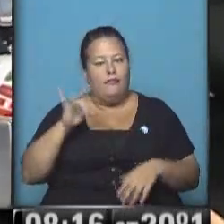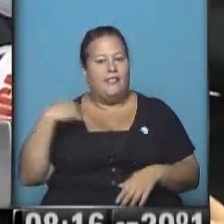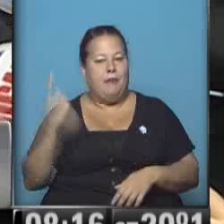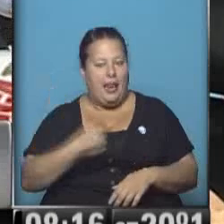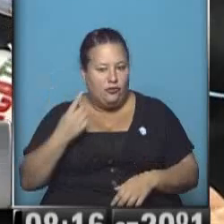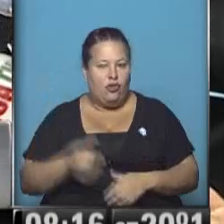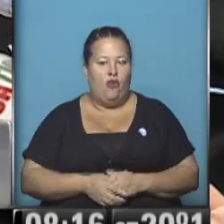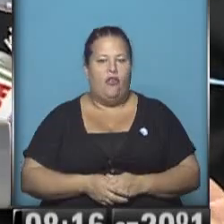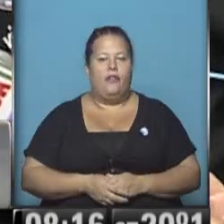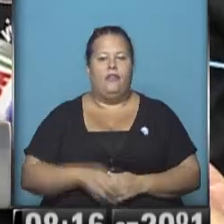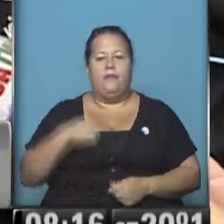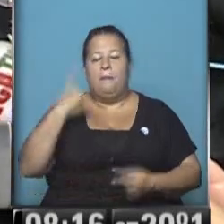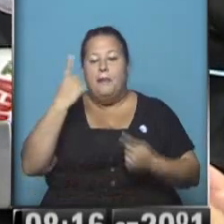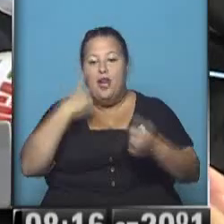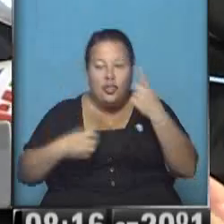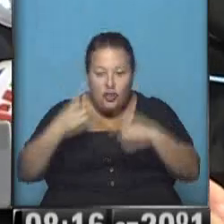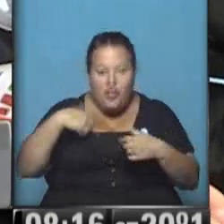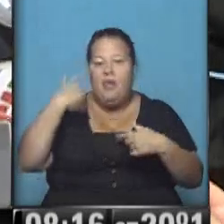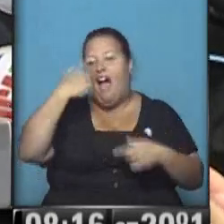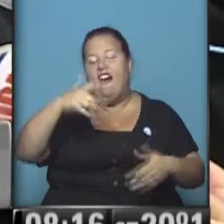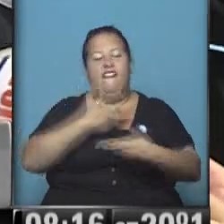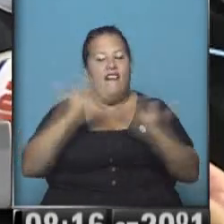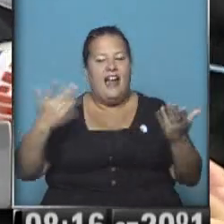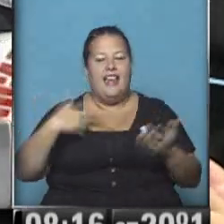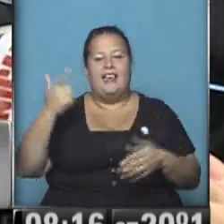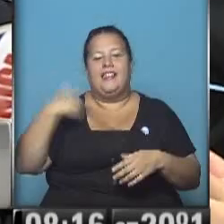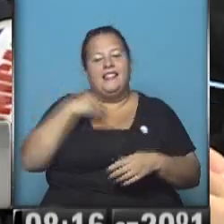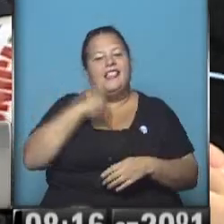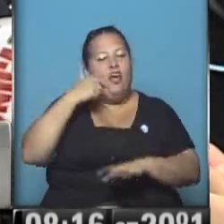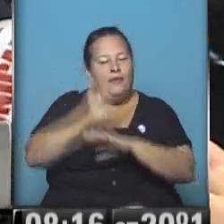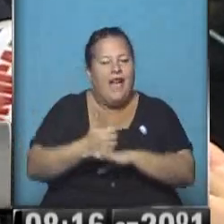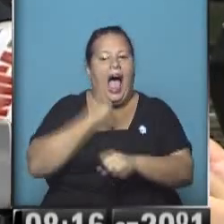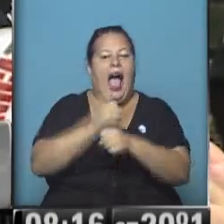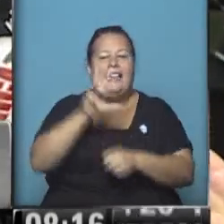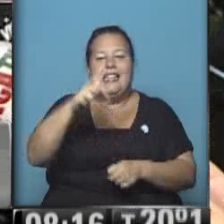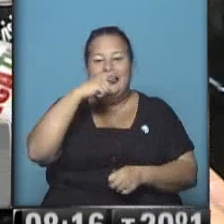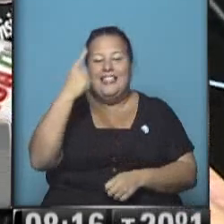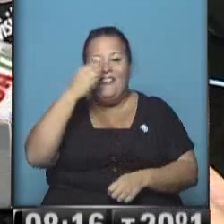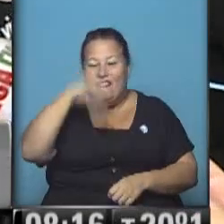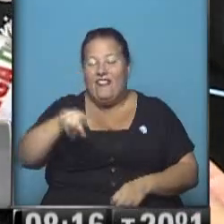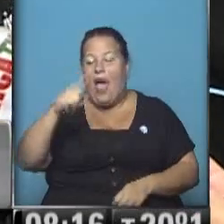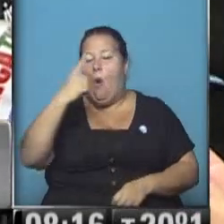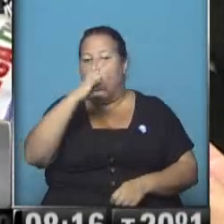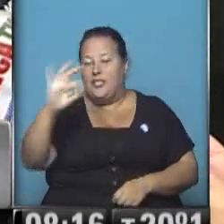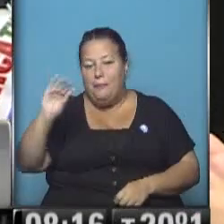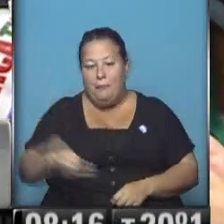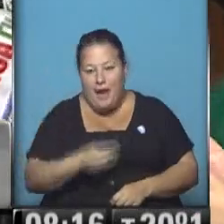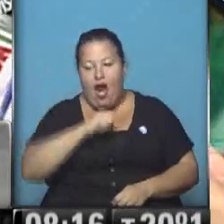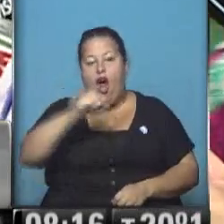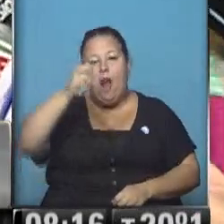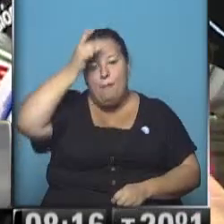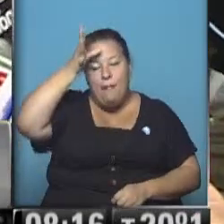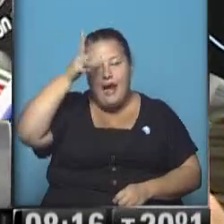todos comenzamos llorando y terminamos muy felices con muy presente hasta los 37 segundos finales perdíamos 1 a0 por un gol de